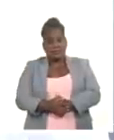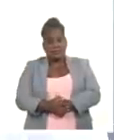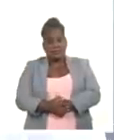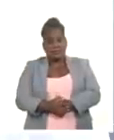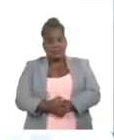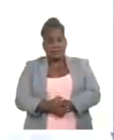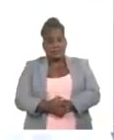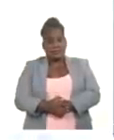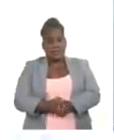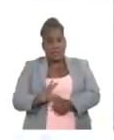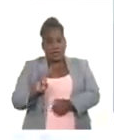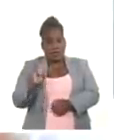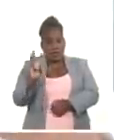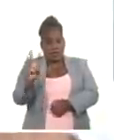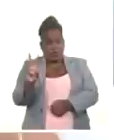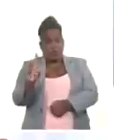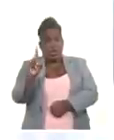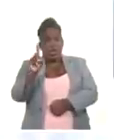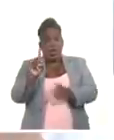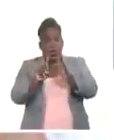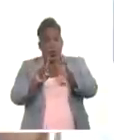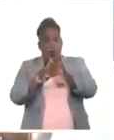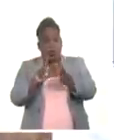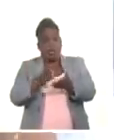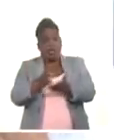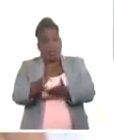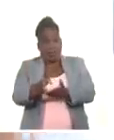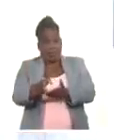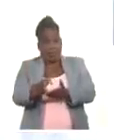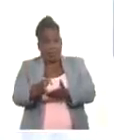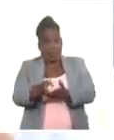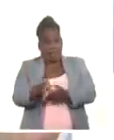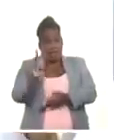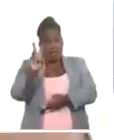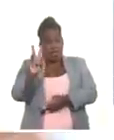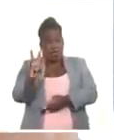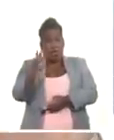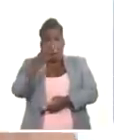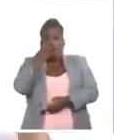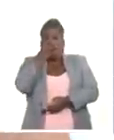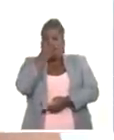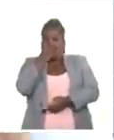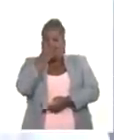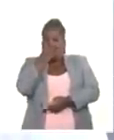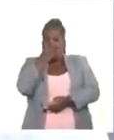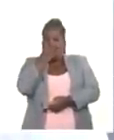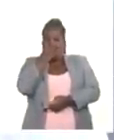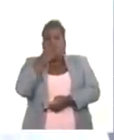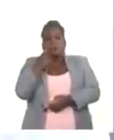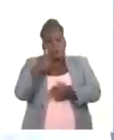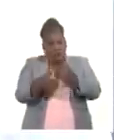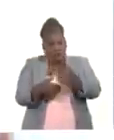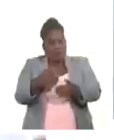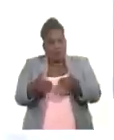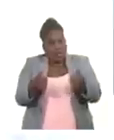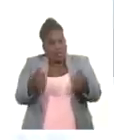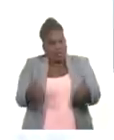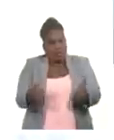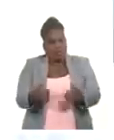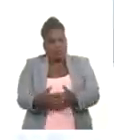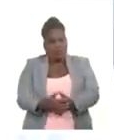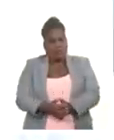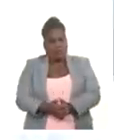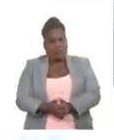De esos 3, una está estable, o sea, están estables, y 2 ventilados, que están evolucionando satisfactoriamente.